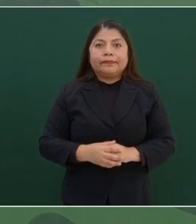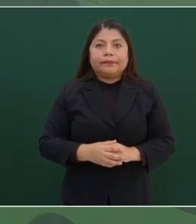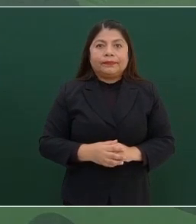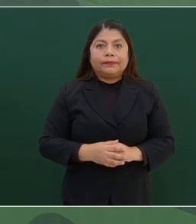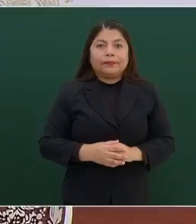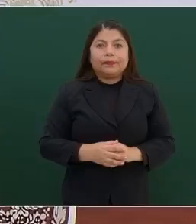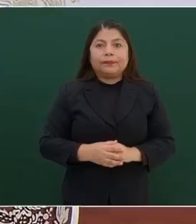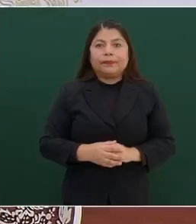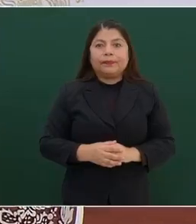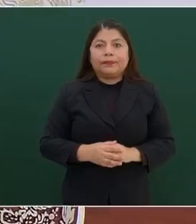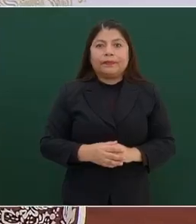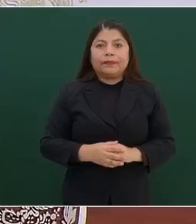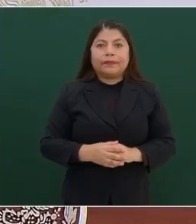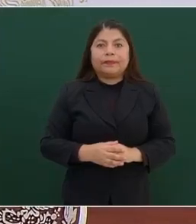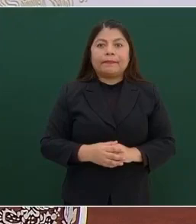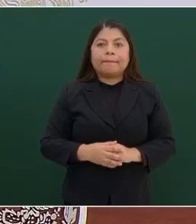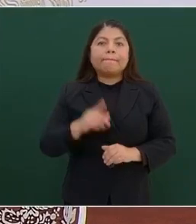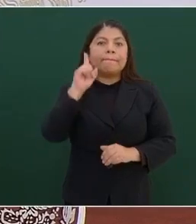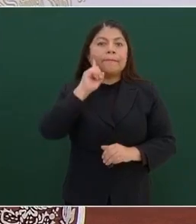Una juez